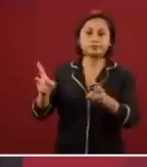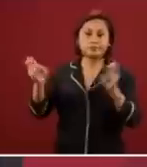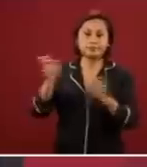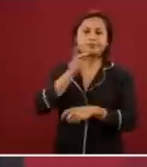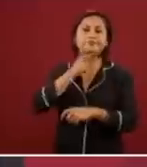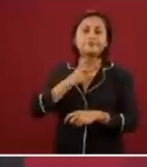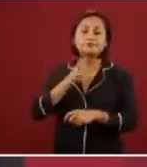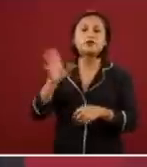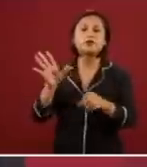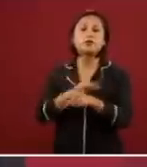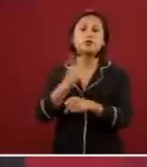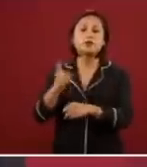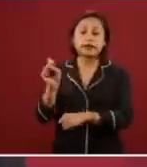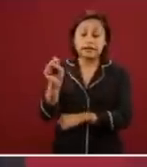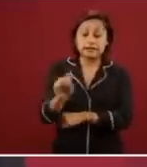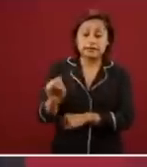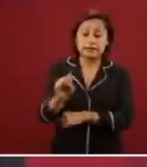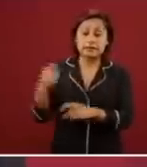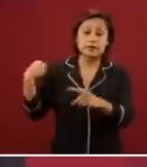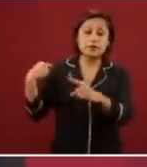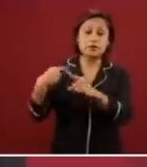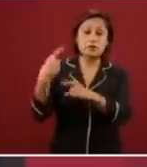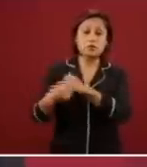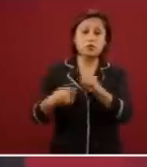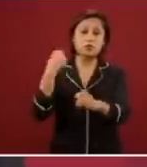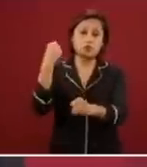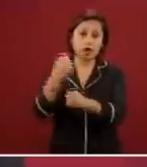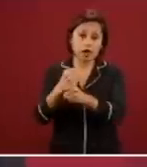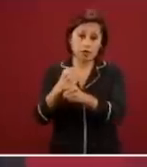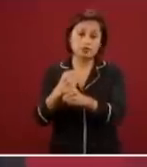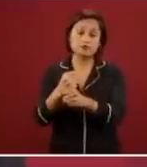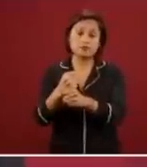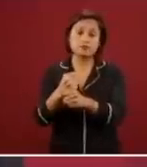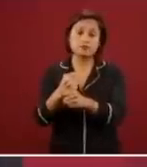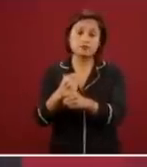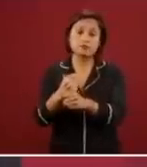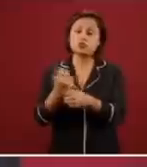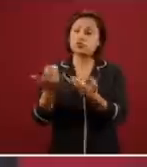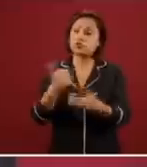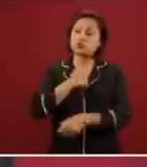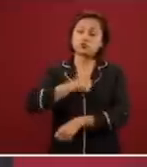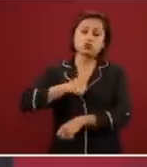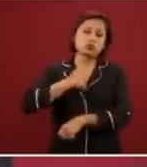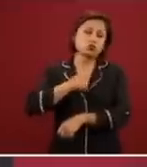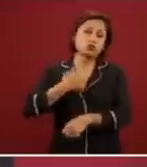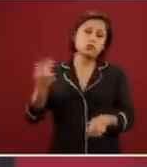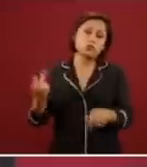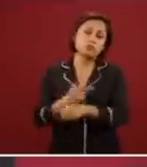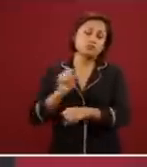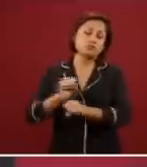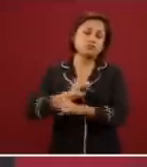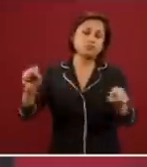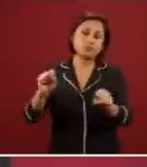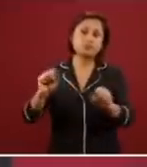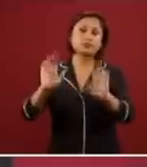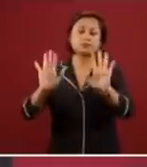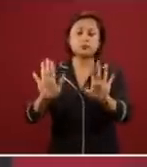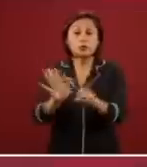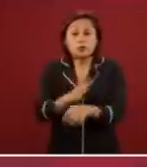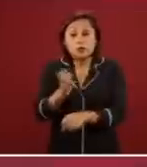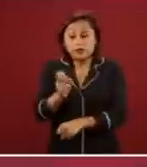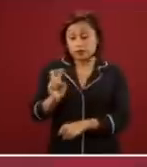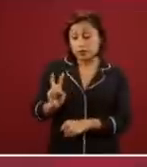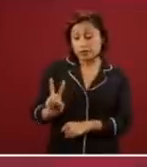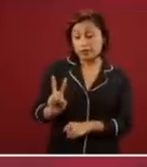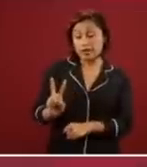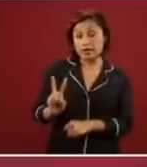se cumple un año de esta tremenda desgracia. Entonces, vamos a informar el viernes, como el sábado no